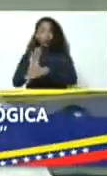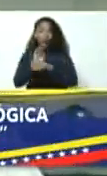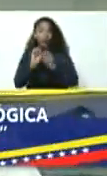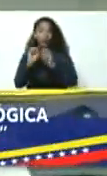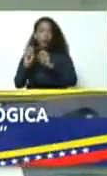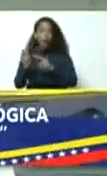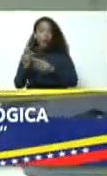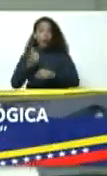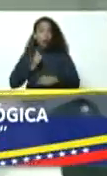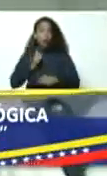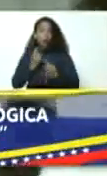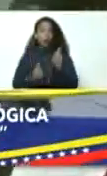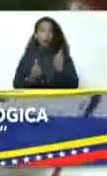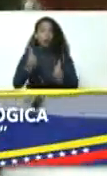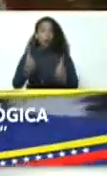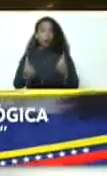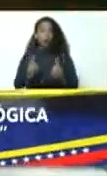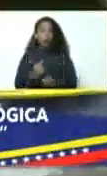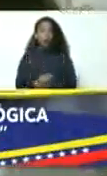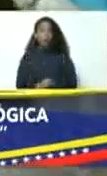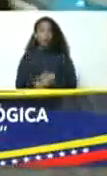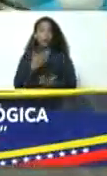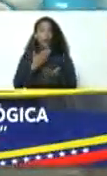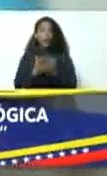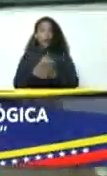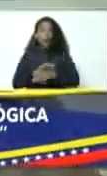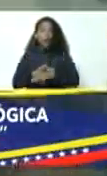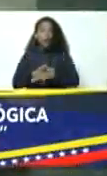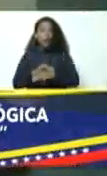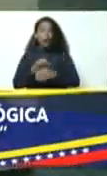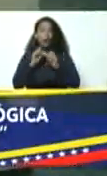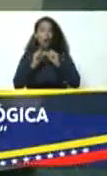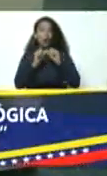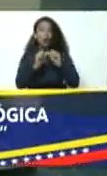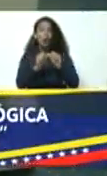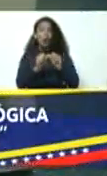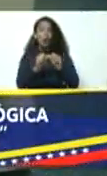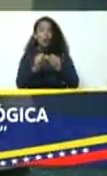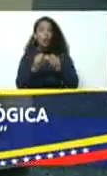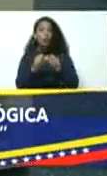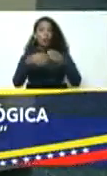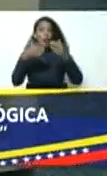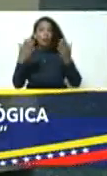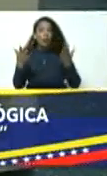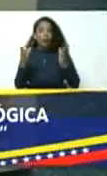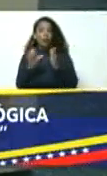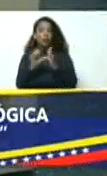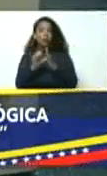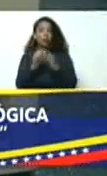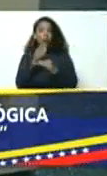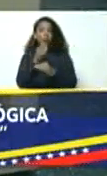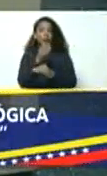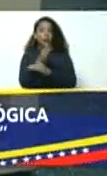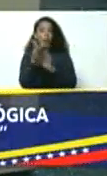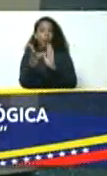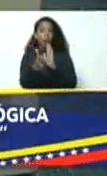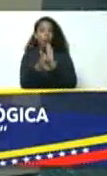provechoso para el paciente. Gracias, doctora. Y vamos a seguir a donde están los